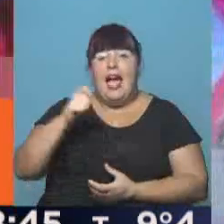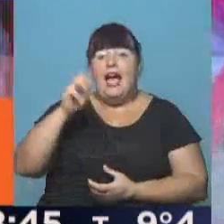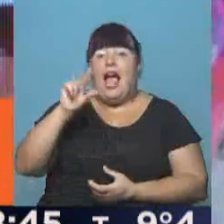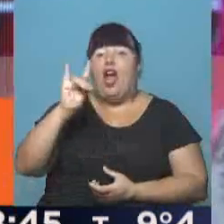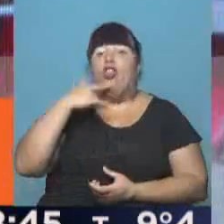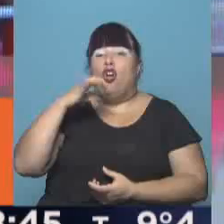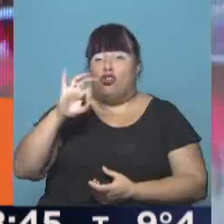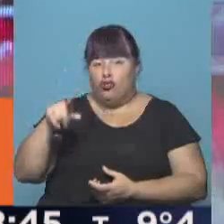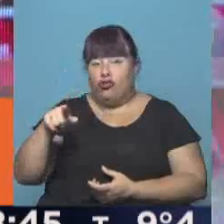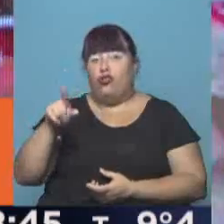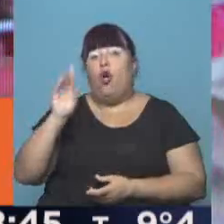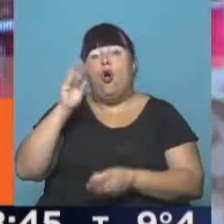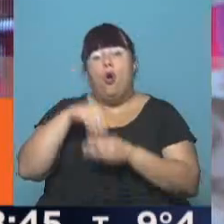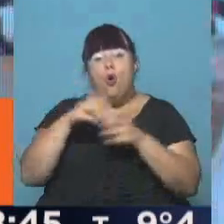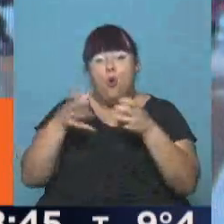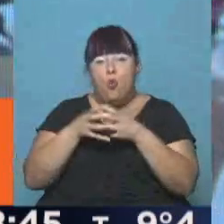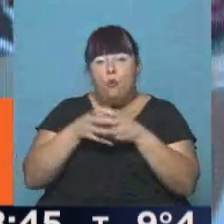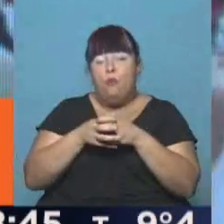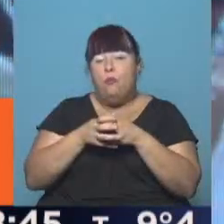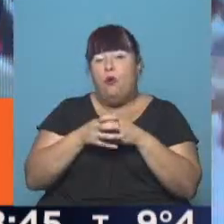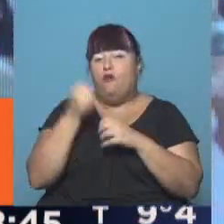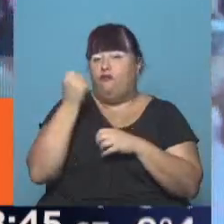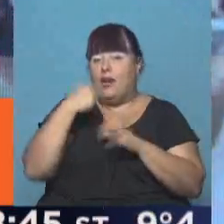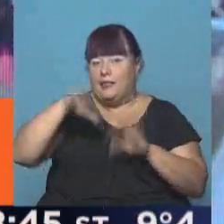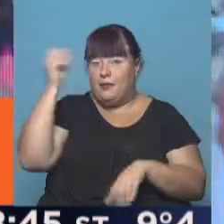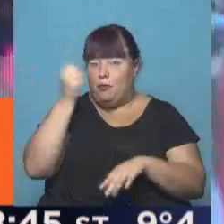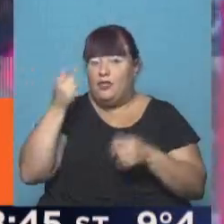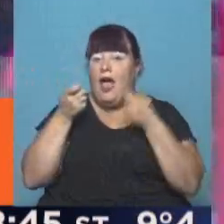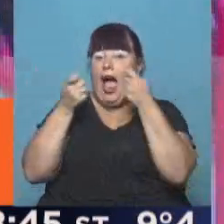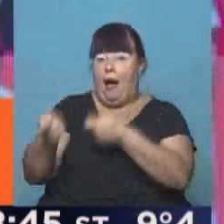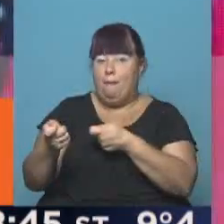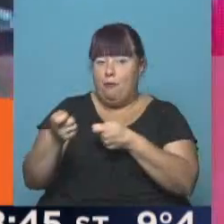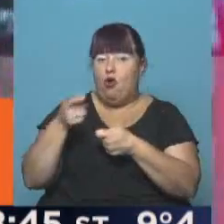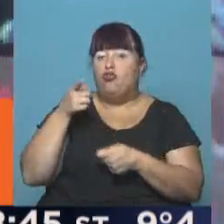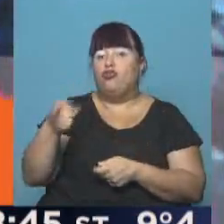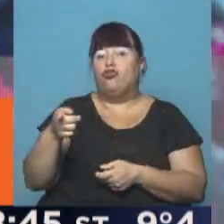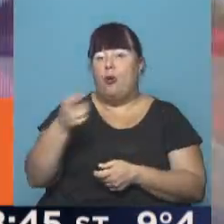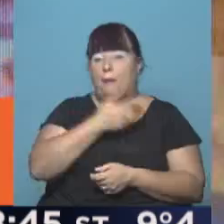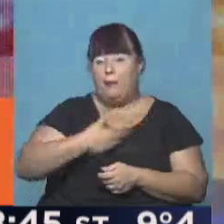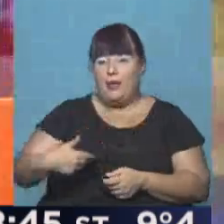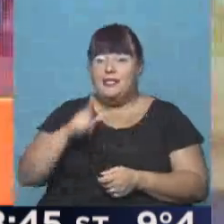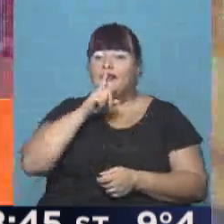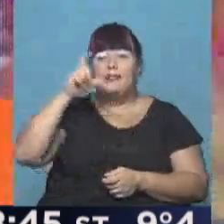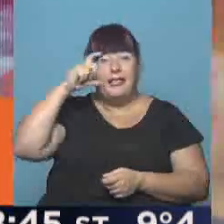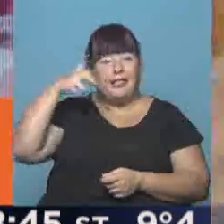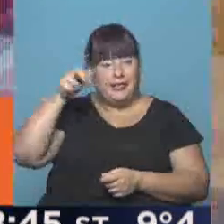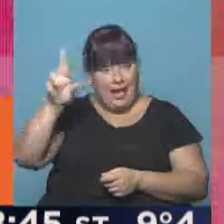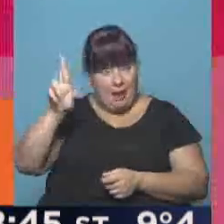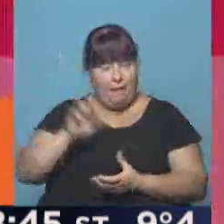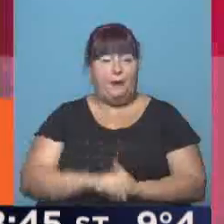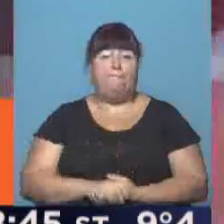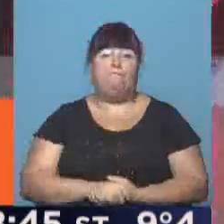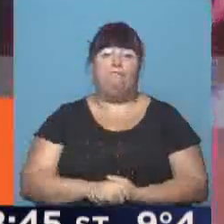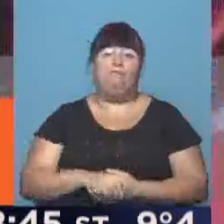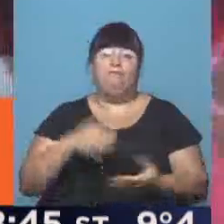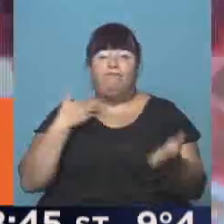Cardoso es parte de la principal fuerza hoy de apoyo, de respaldo del presidente Temer, y entre